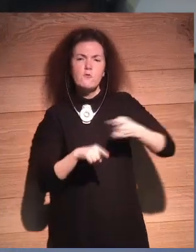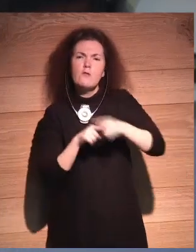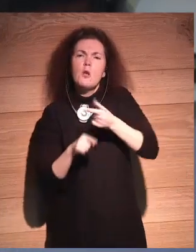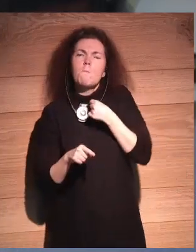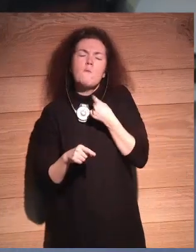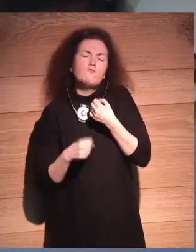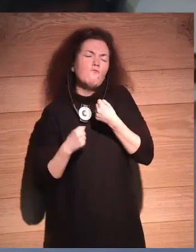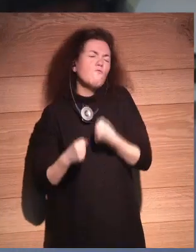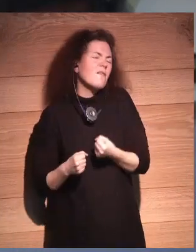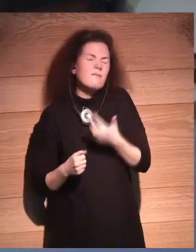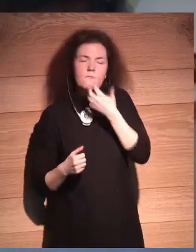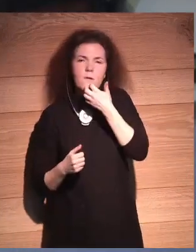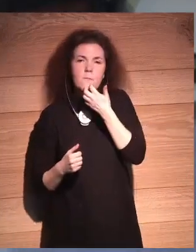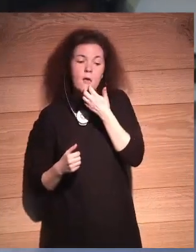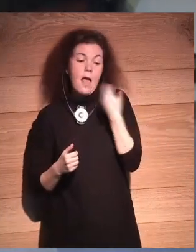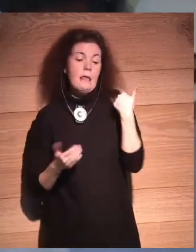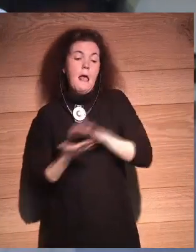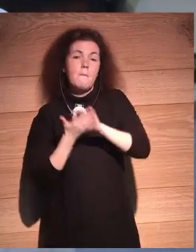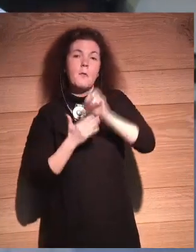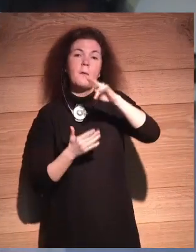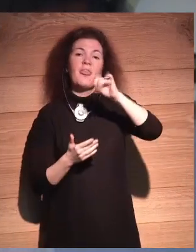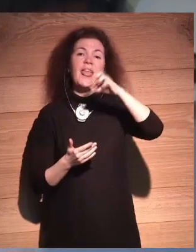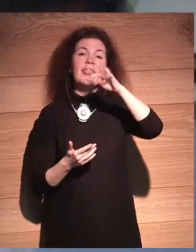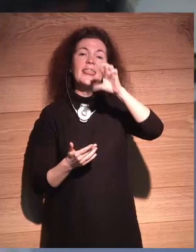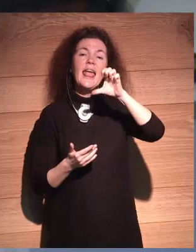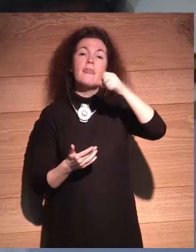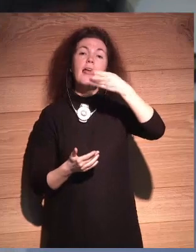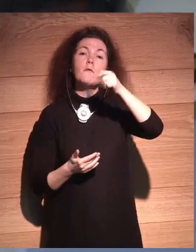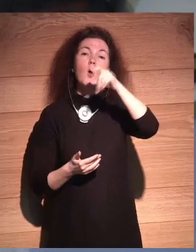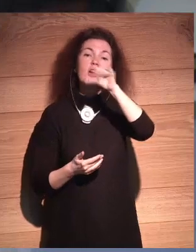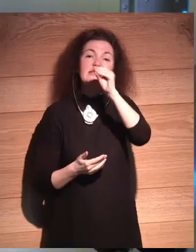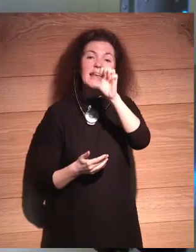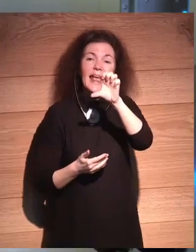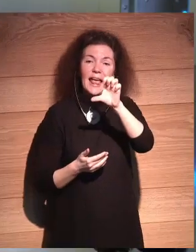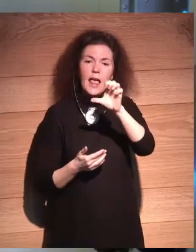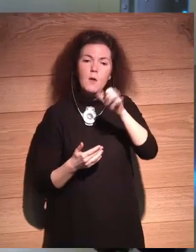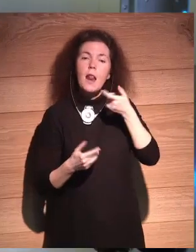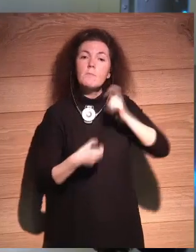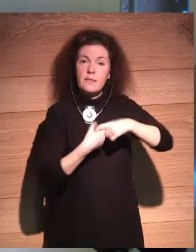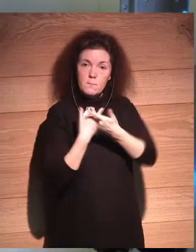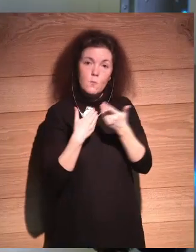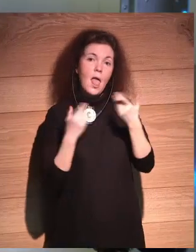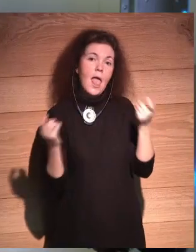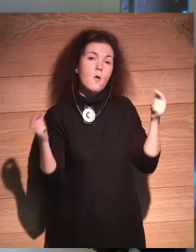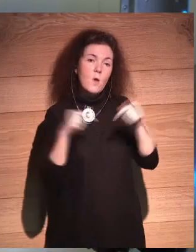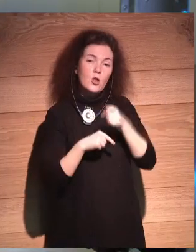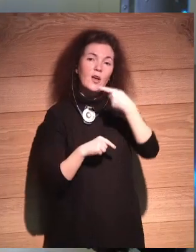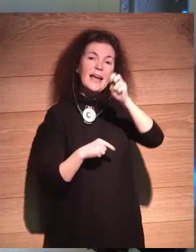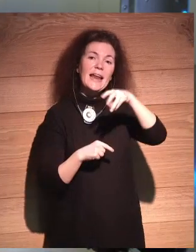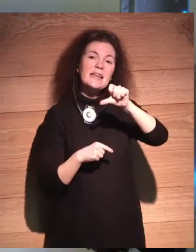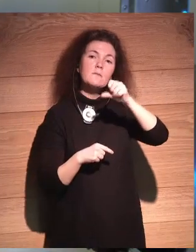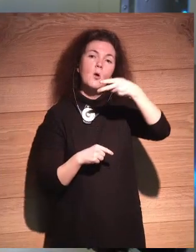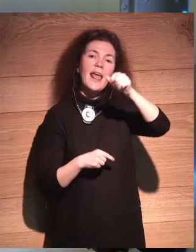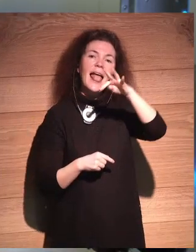ejemplo, ayer hablando con Vicente del Bosque, que participa en uno de los encuentros con Ginés Morata, con el